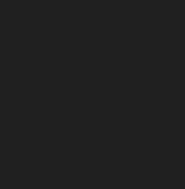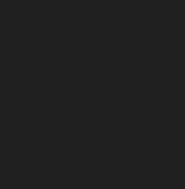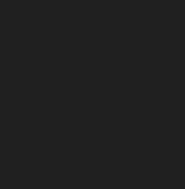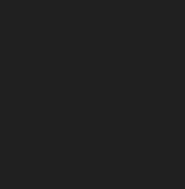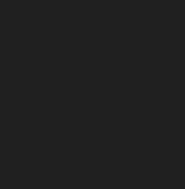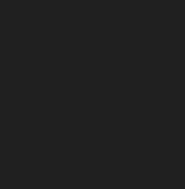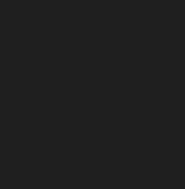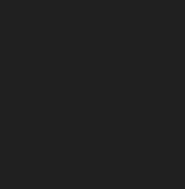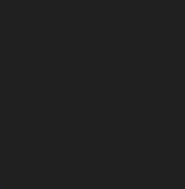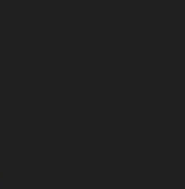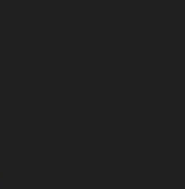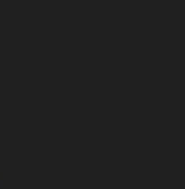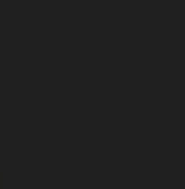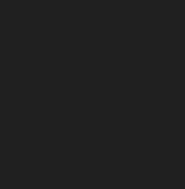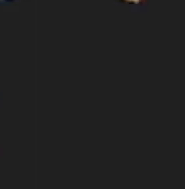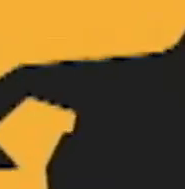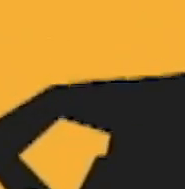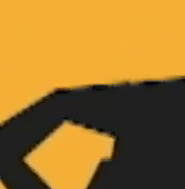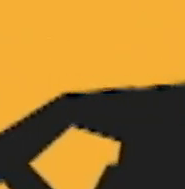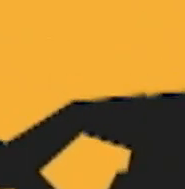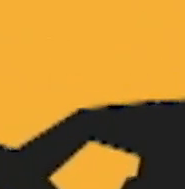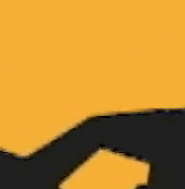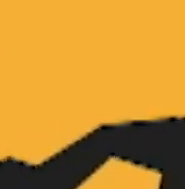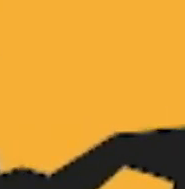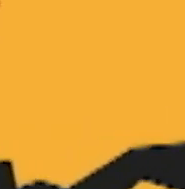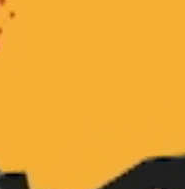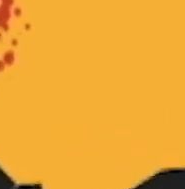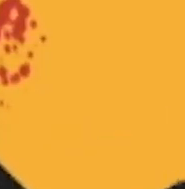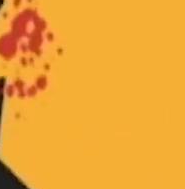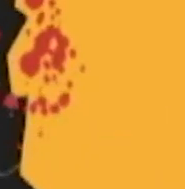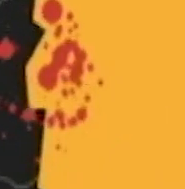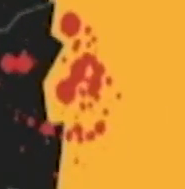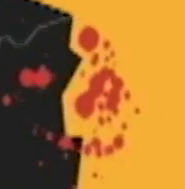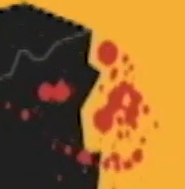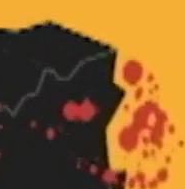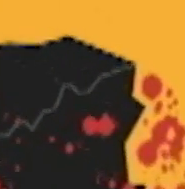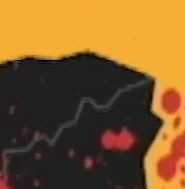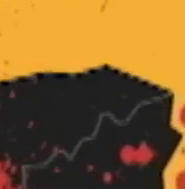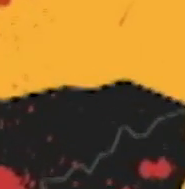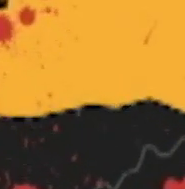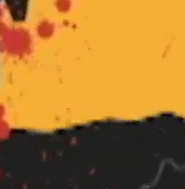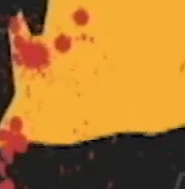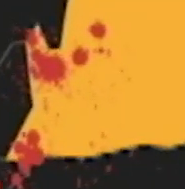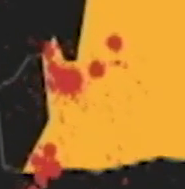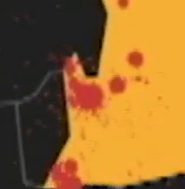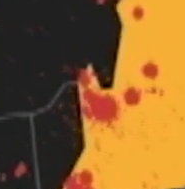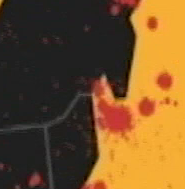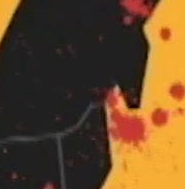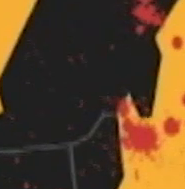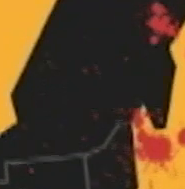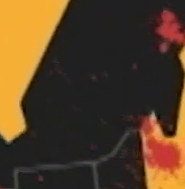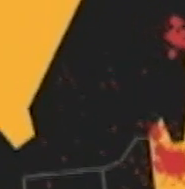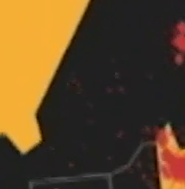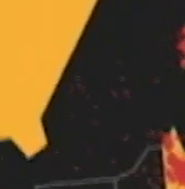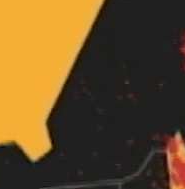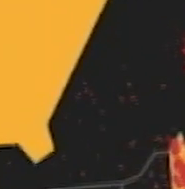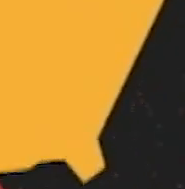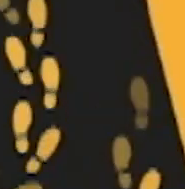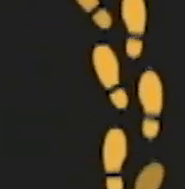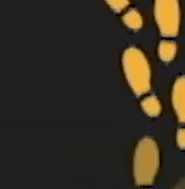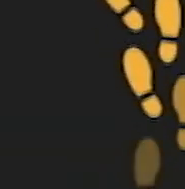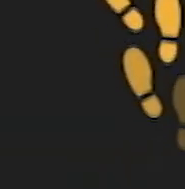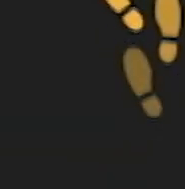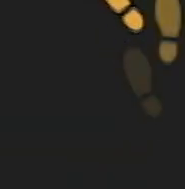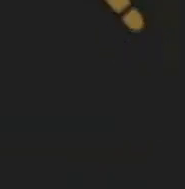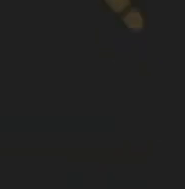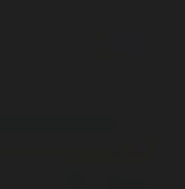de obstáculos y contradicciones. Miles de personas centroamericanas murieron, muchas otras migraron principalmente a Estados Unidos.